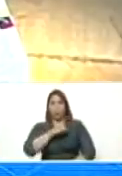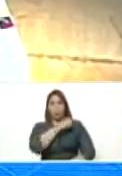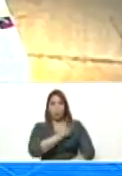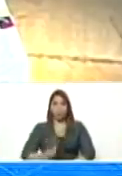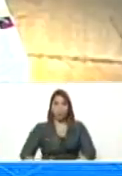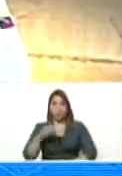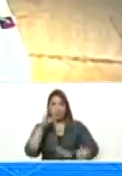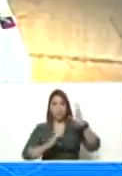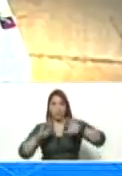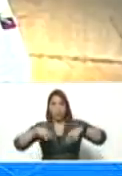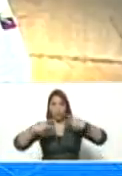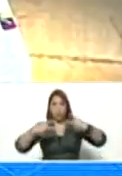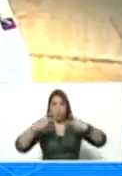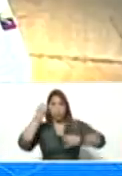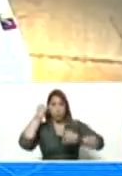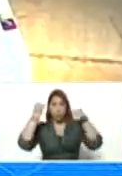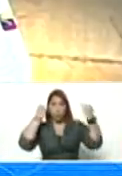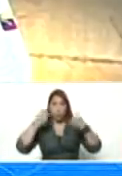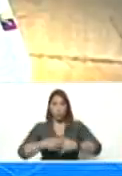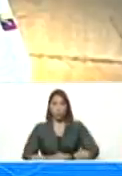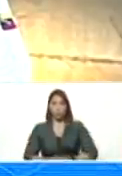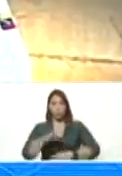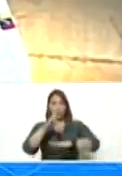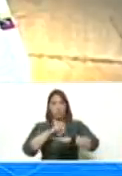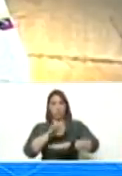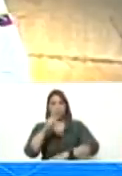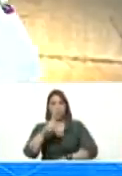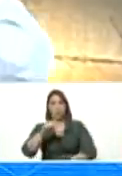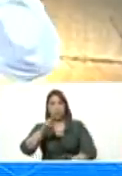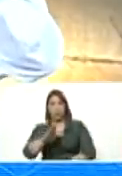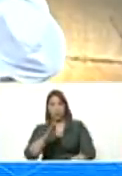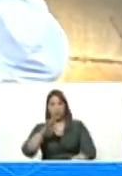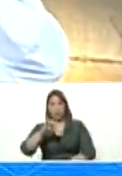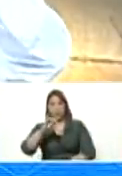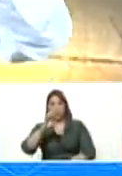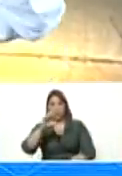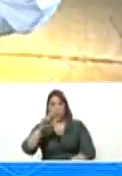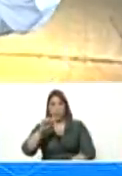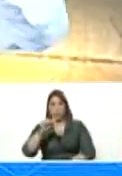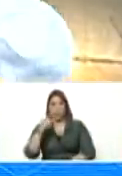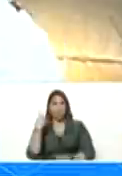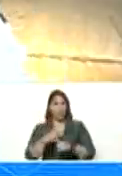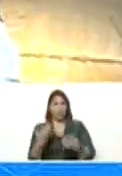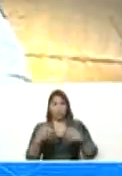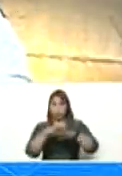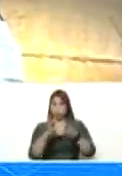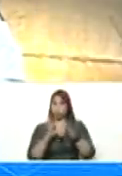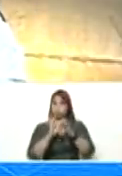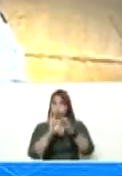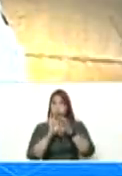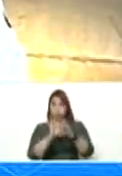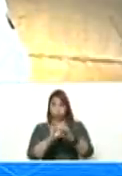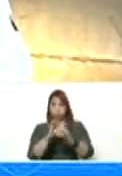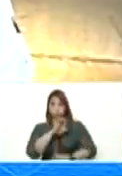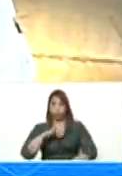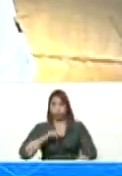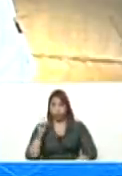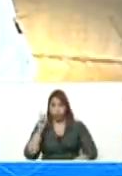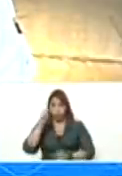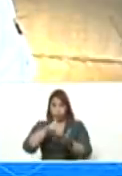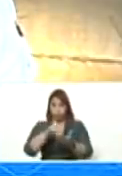de Ciencia e Innovación, la doctora Gabriela Jiménez, debe articularse personalmente en esa iniciativa. Por